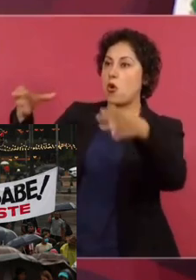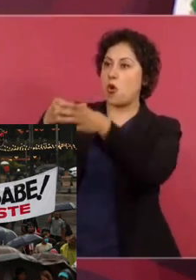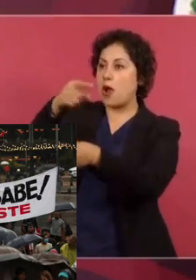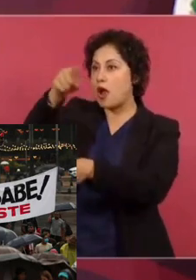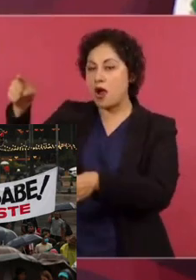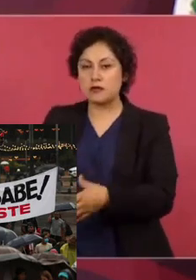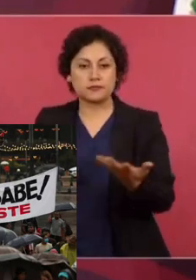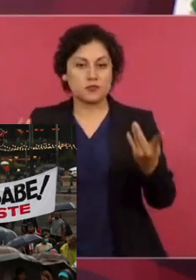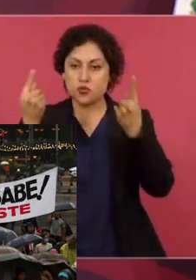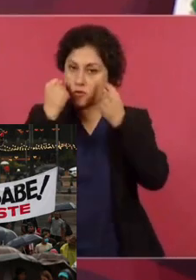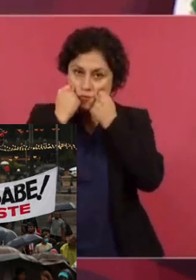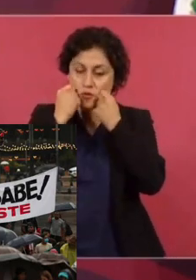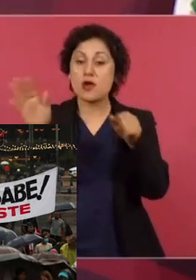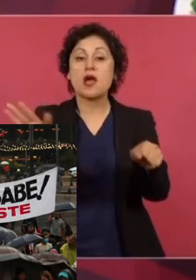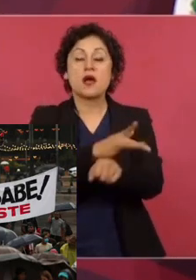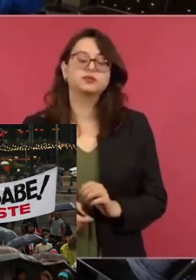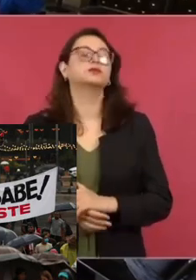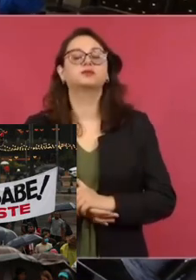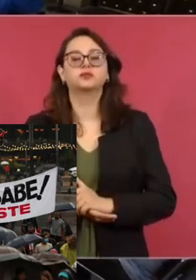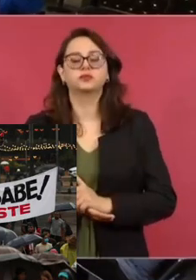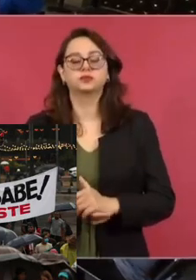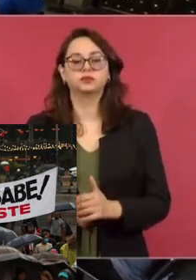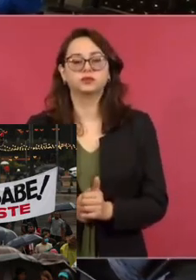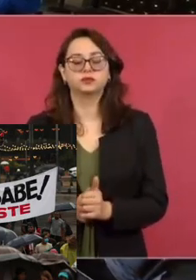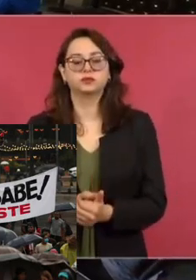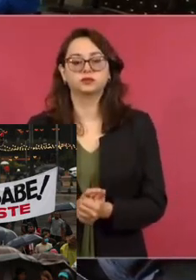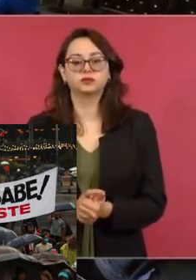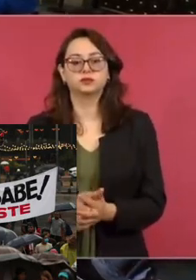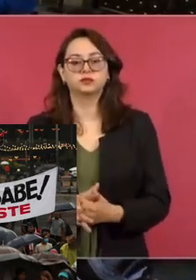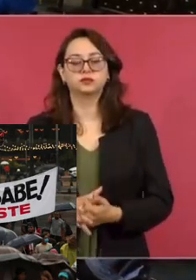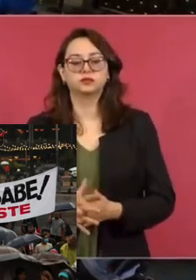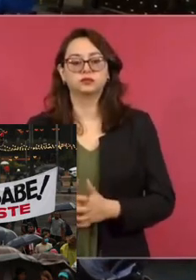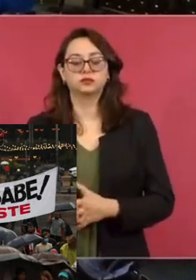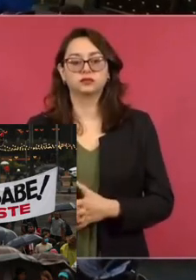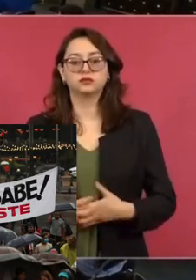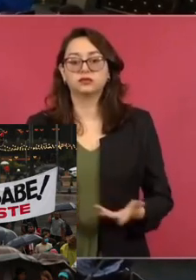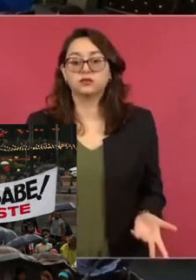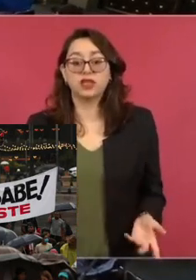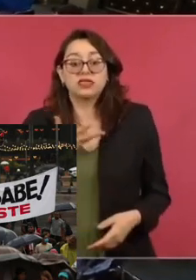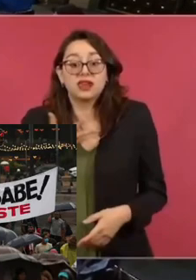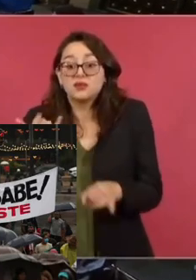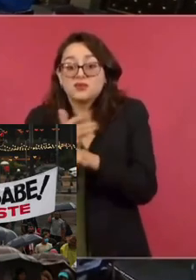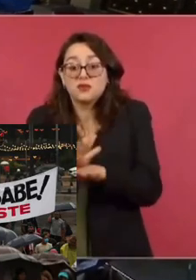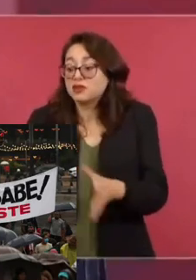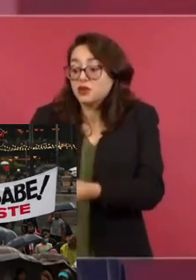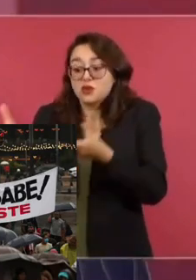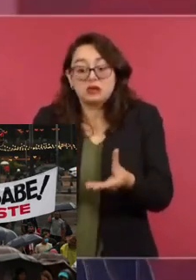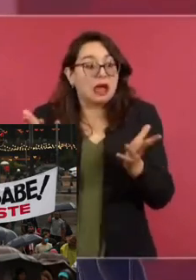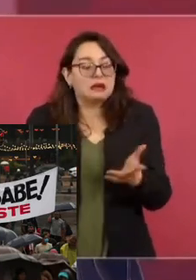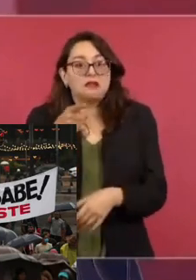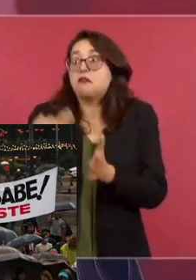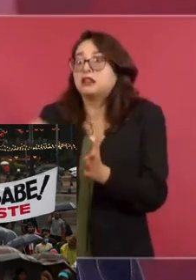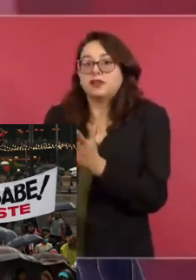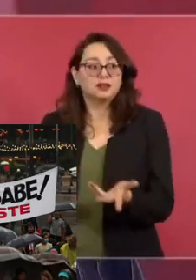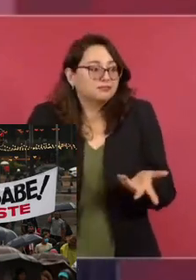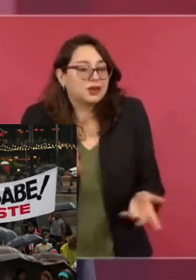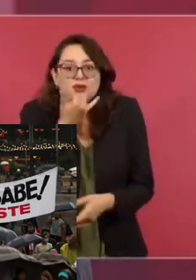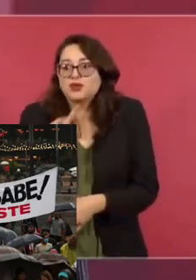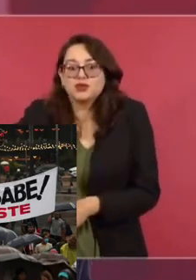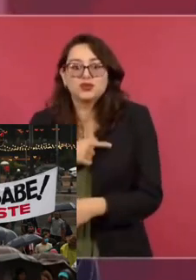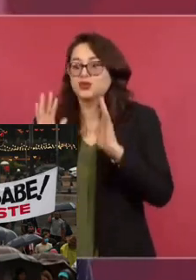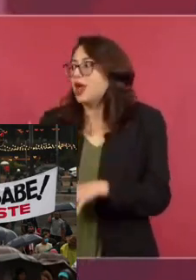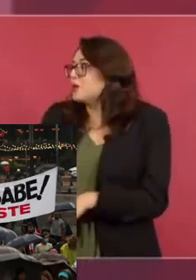porque por encima de todo debe estar la verdad. ¿Cómo les dirían? ¿Que faltaba mucha información? Pues es la que tenemos hasta ahora, no hay más. Si